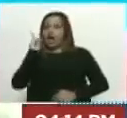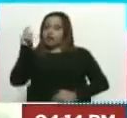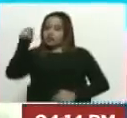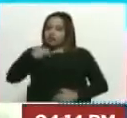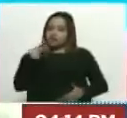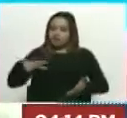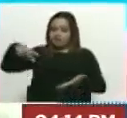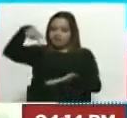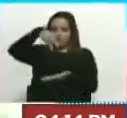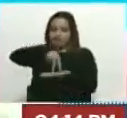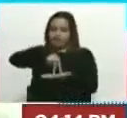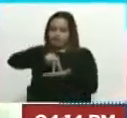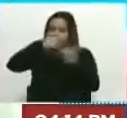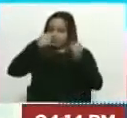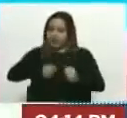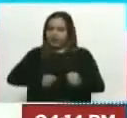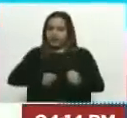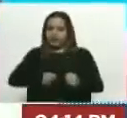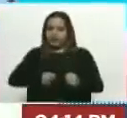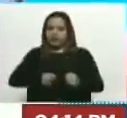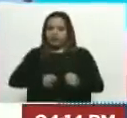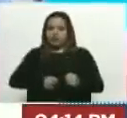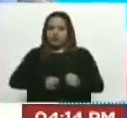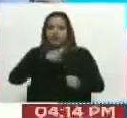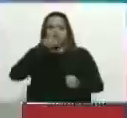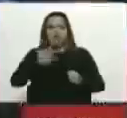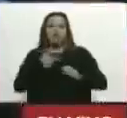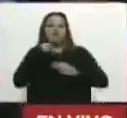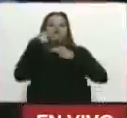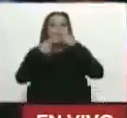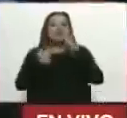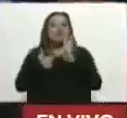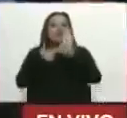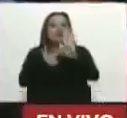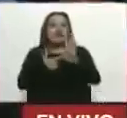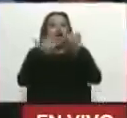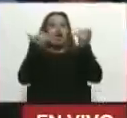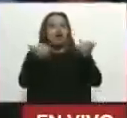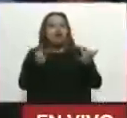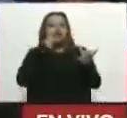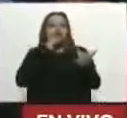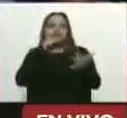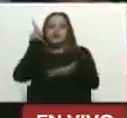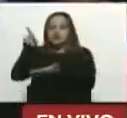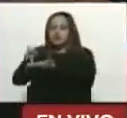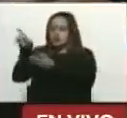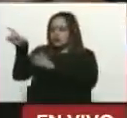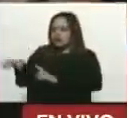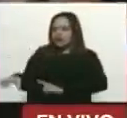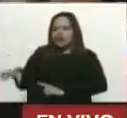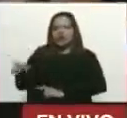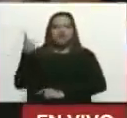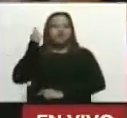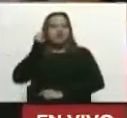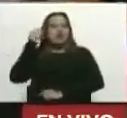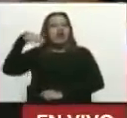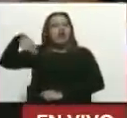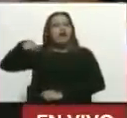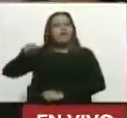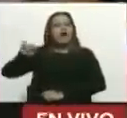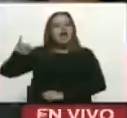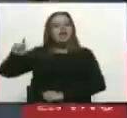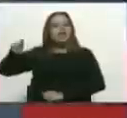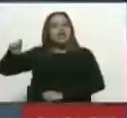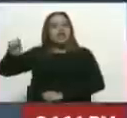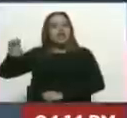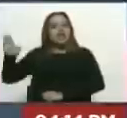y levantando también su voz. Quiero darle la palabra ahora a Maite Mola, del Partido de la